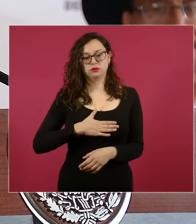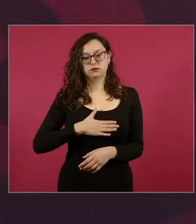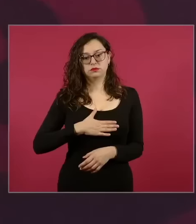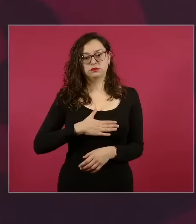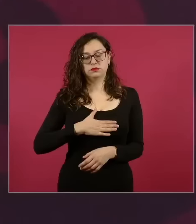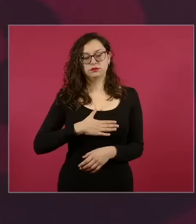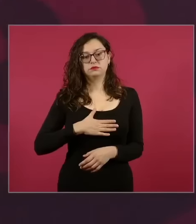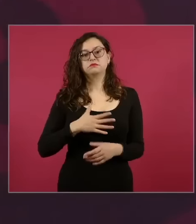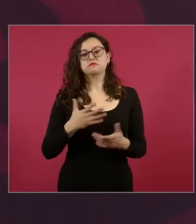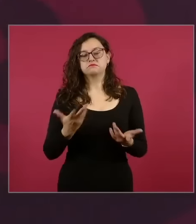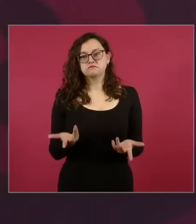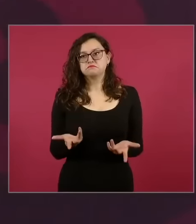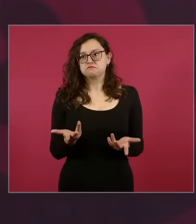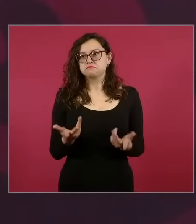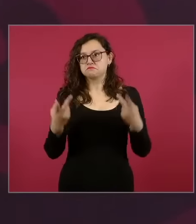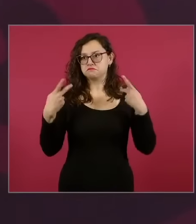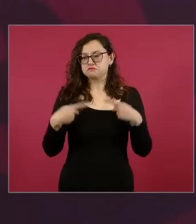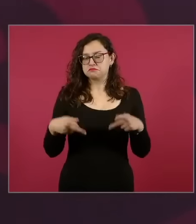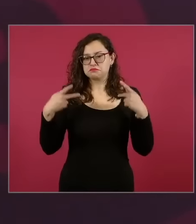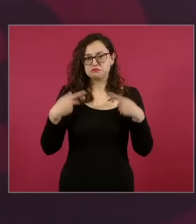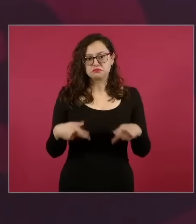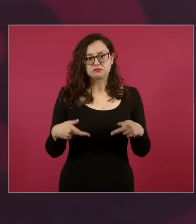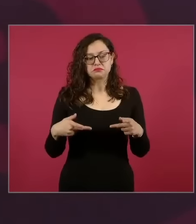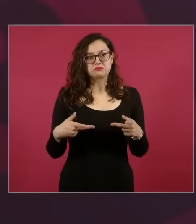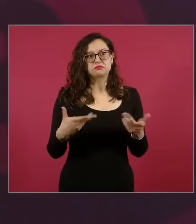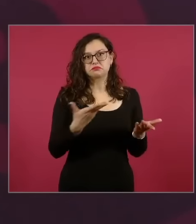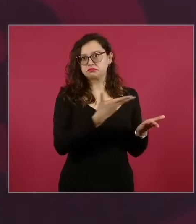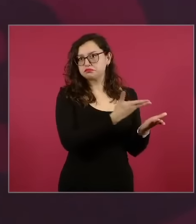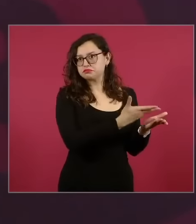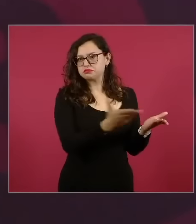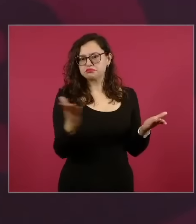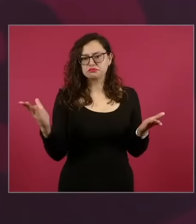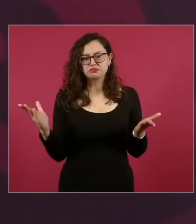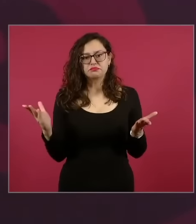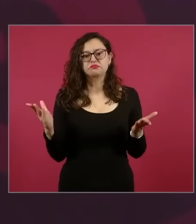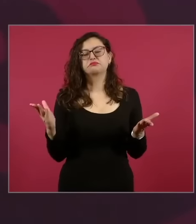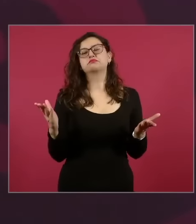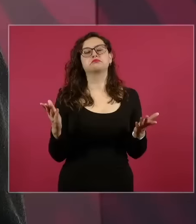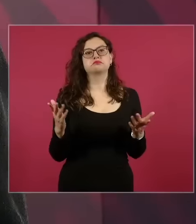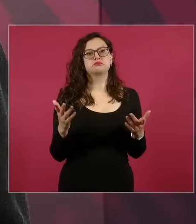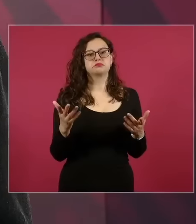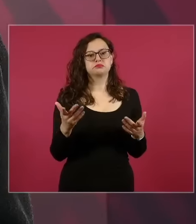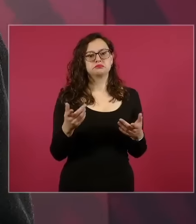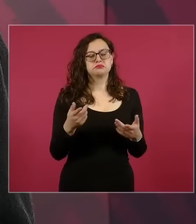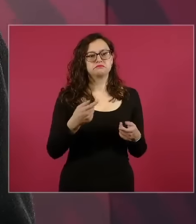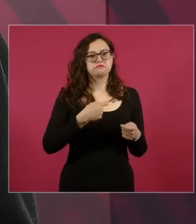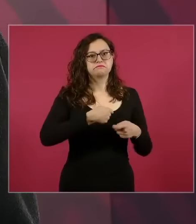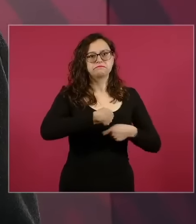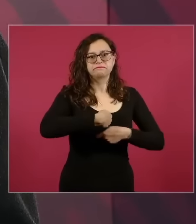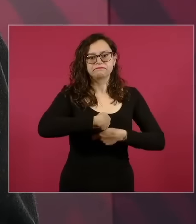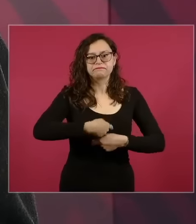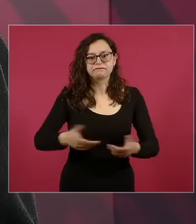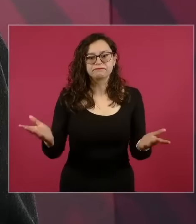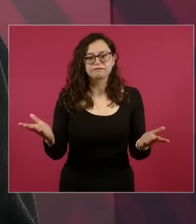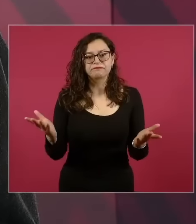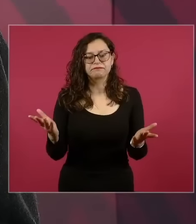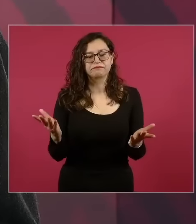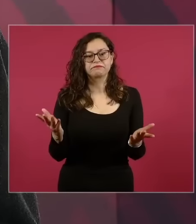como se distribuyó el presupuesto a todos,